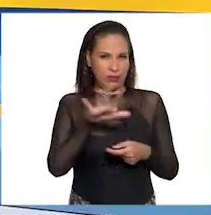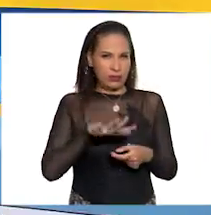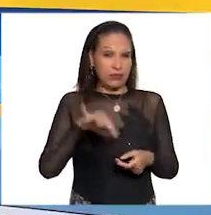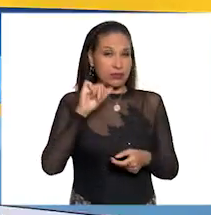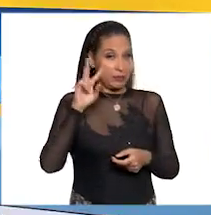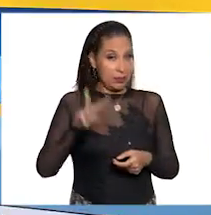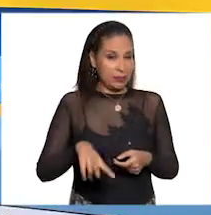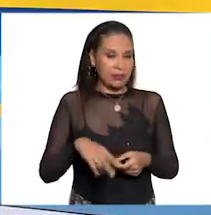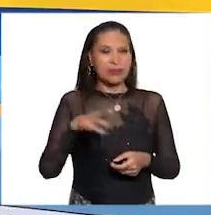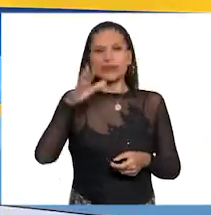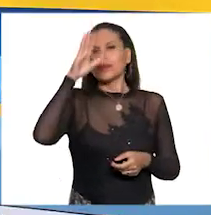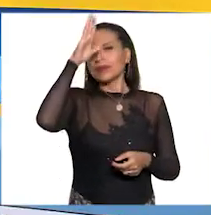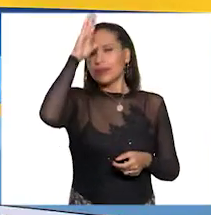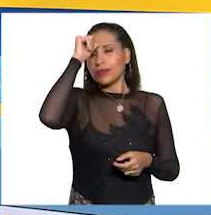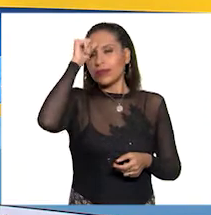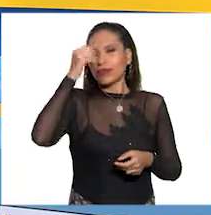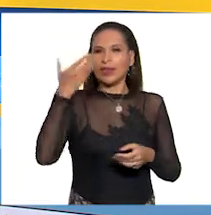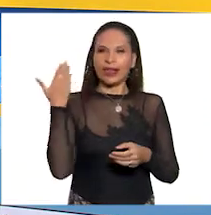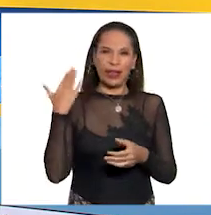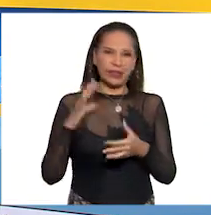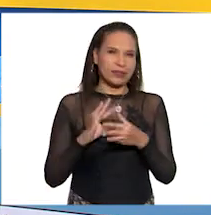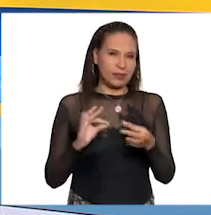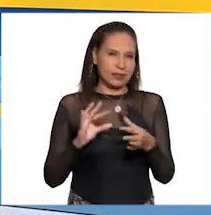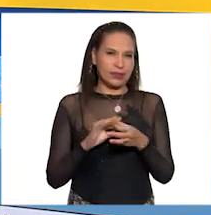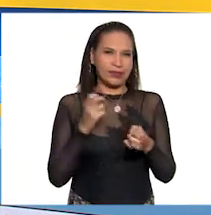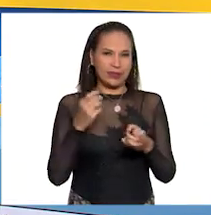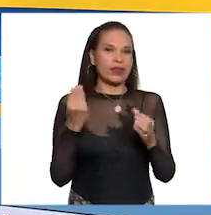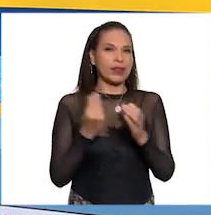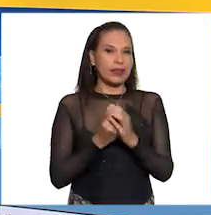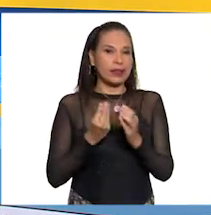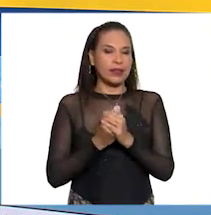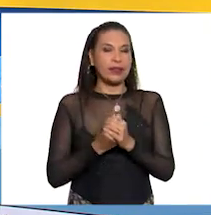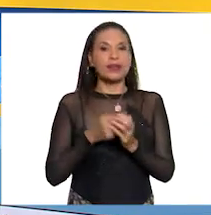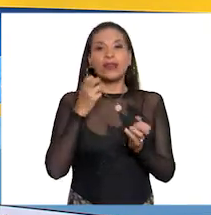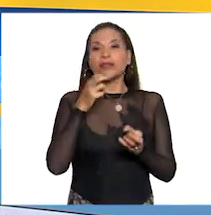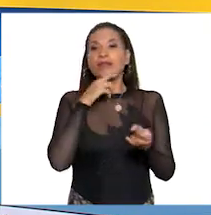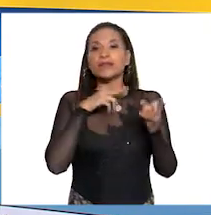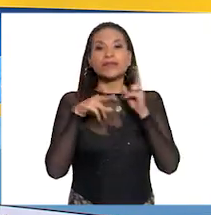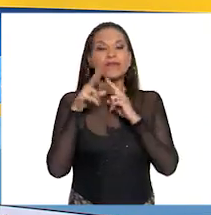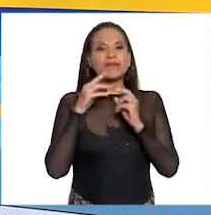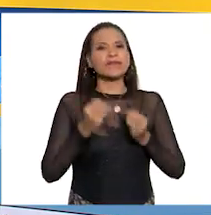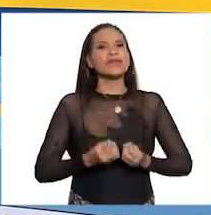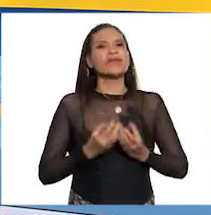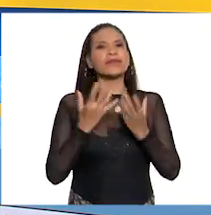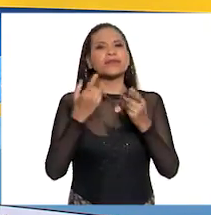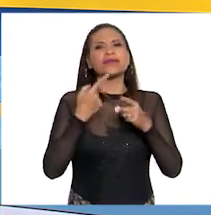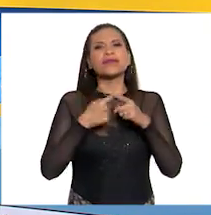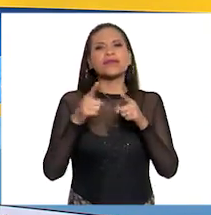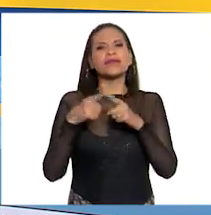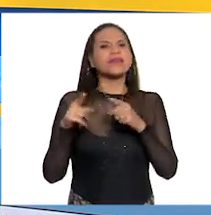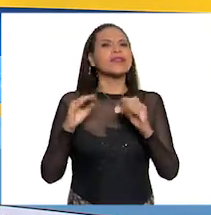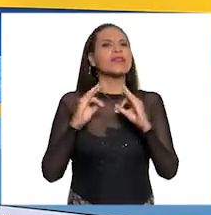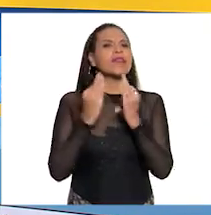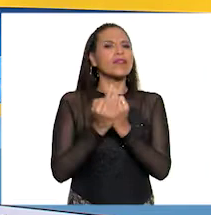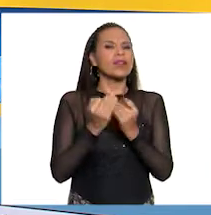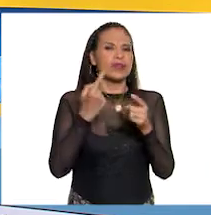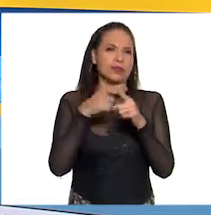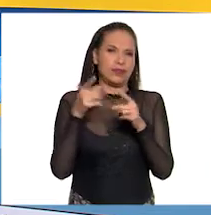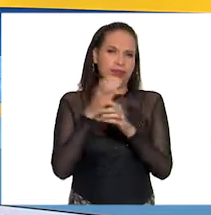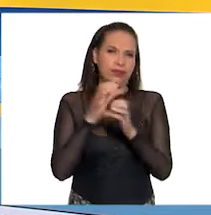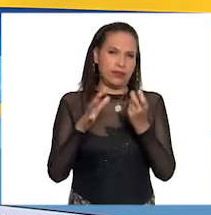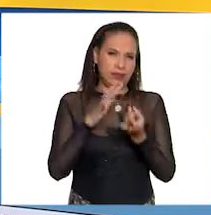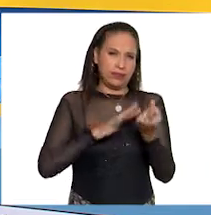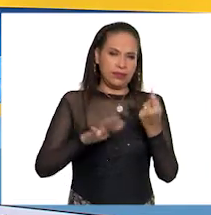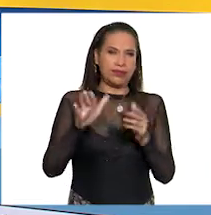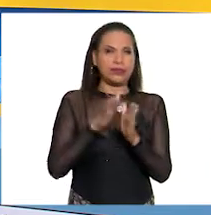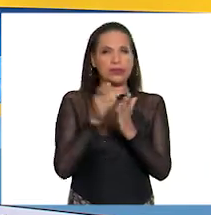Sí, acuérdate que como comentamos al principio de esta clase, estas preocupaciones se expresaban de diferentes formas por diferentes medios, y